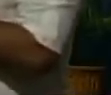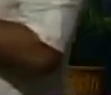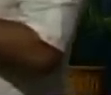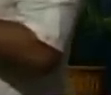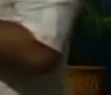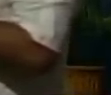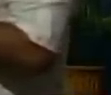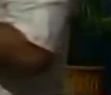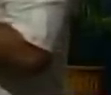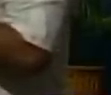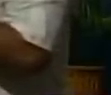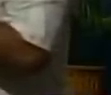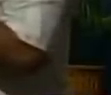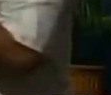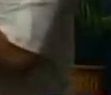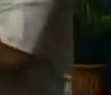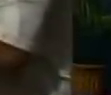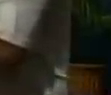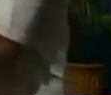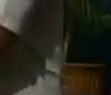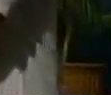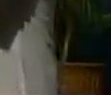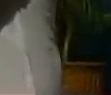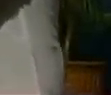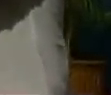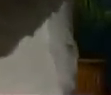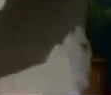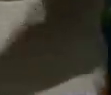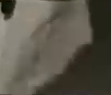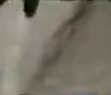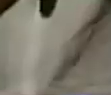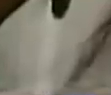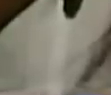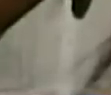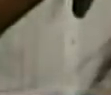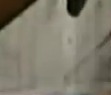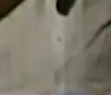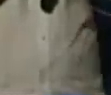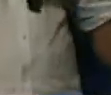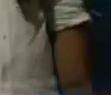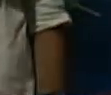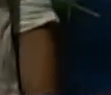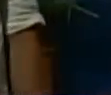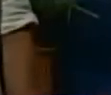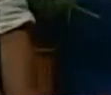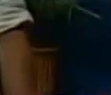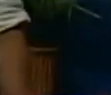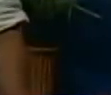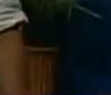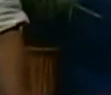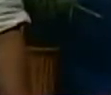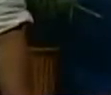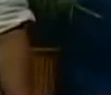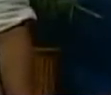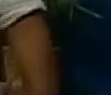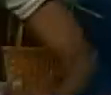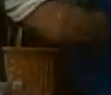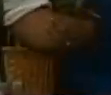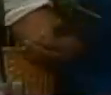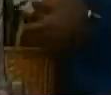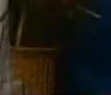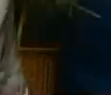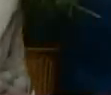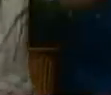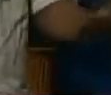convertirnos en multiplicadores. Trabajar para socializar esa conciencia. Tenemos que socializarla con